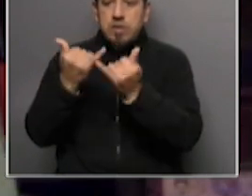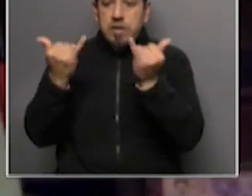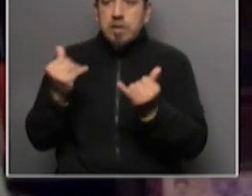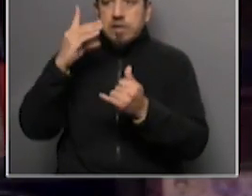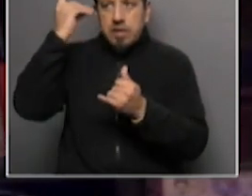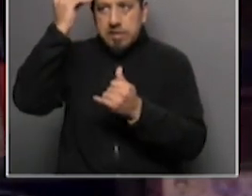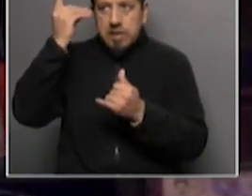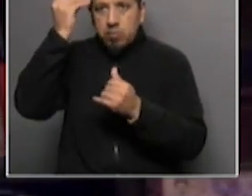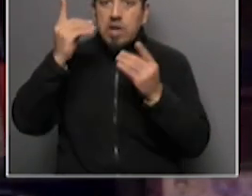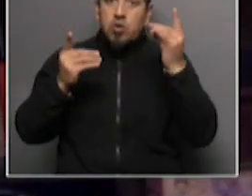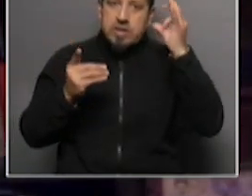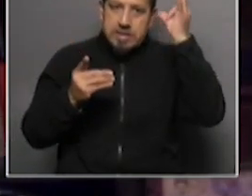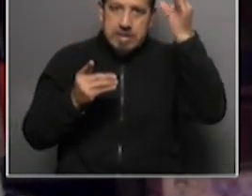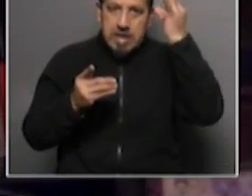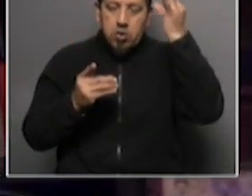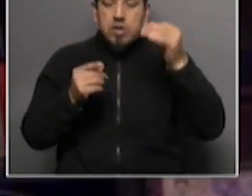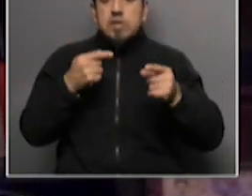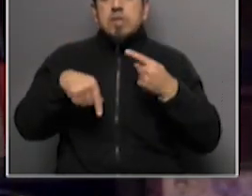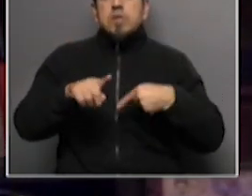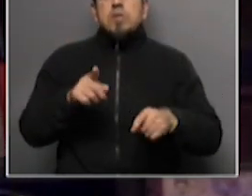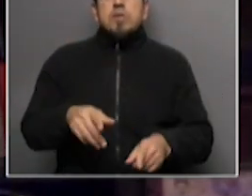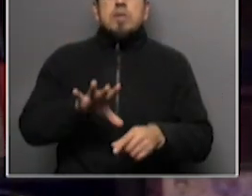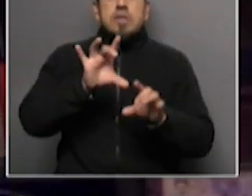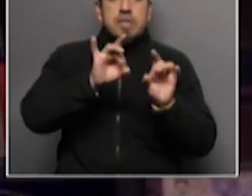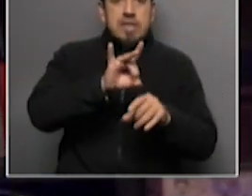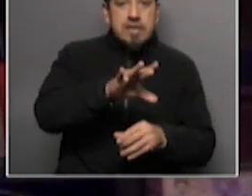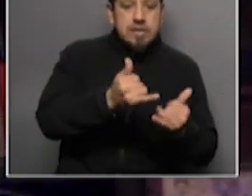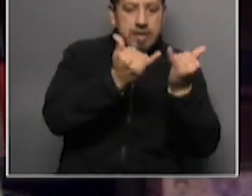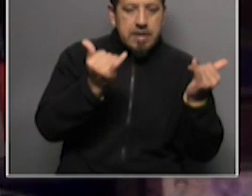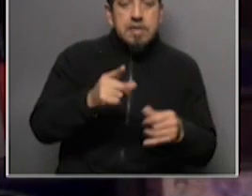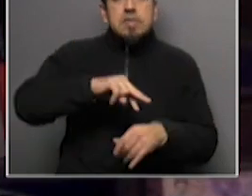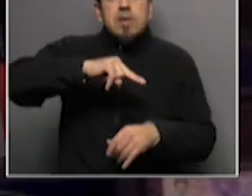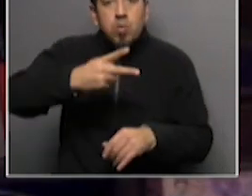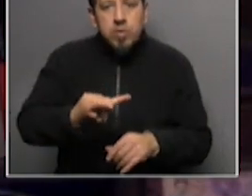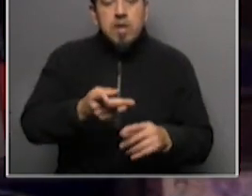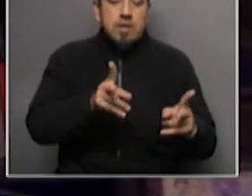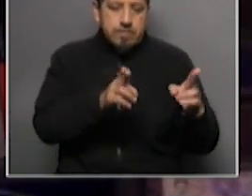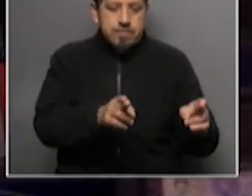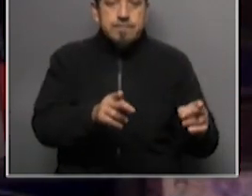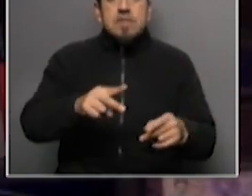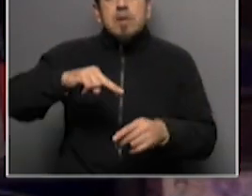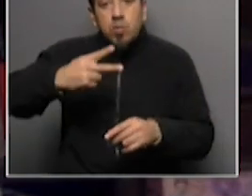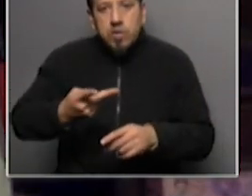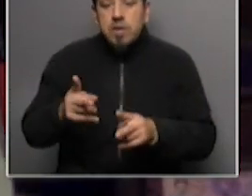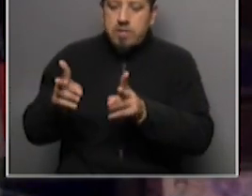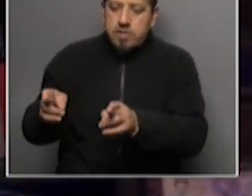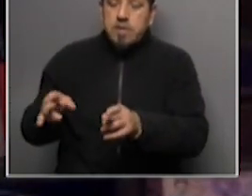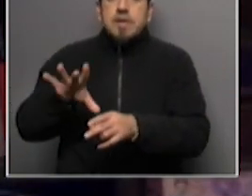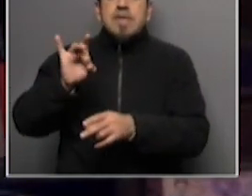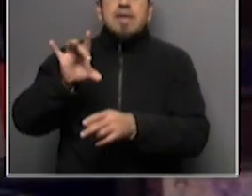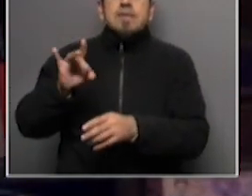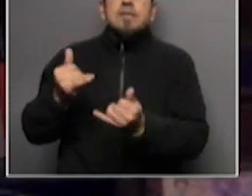tener 15 días y 15 días en una segunda revisión y